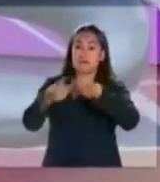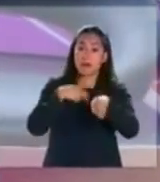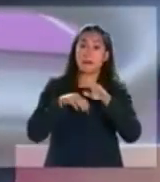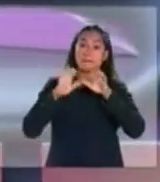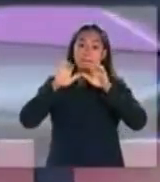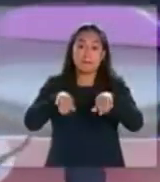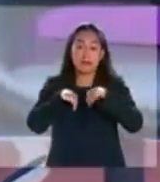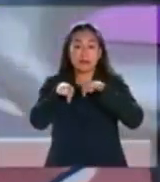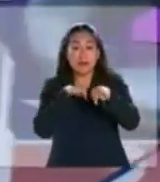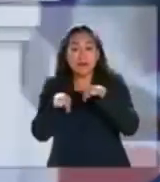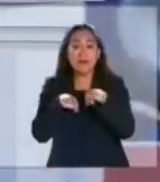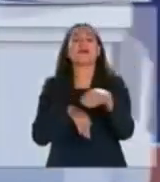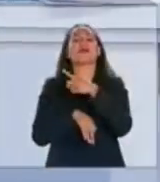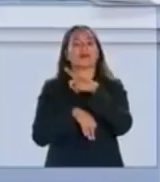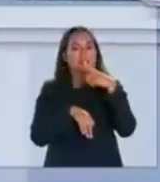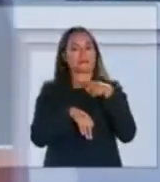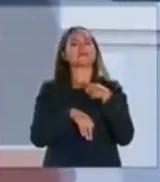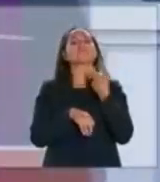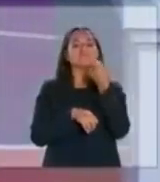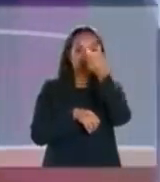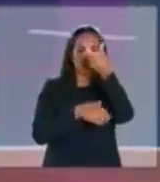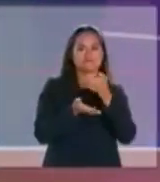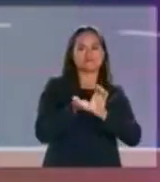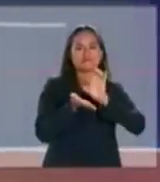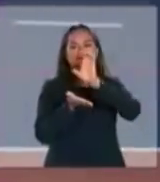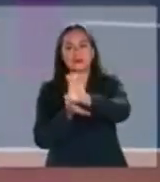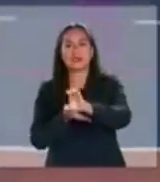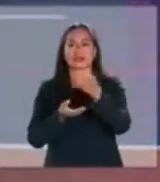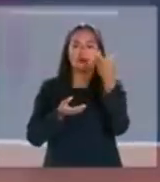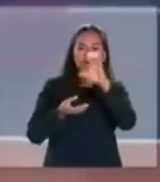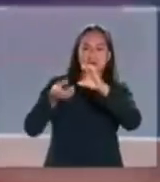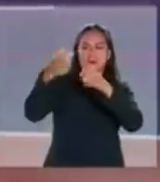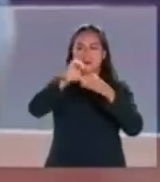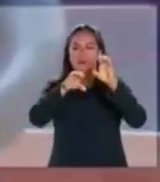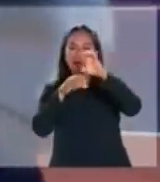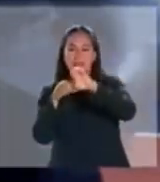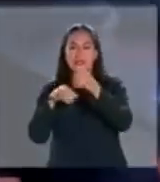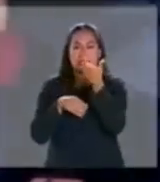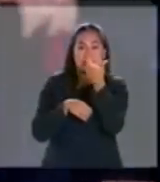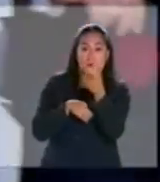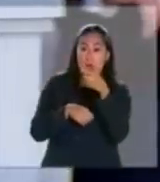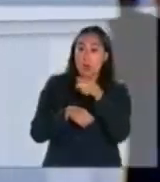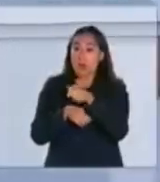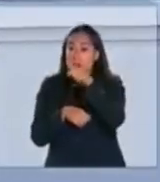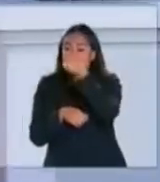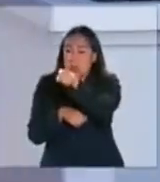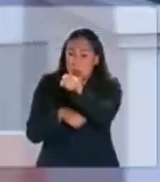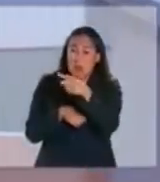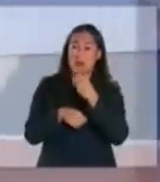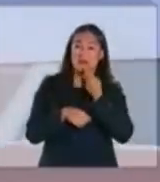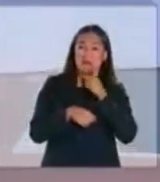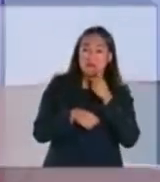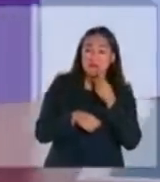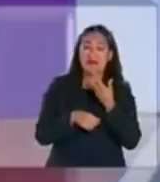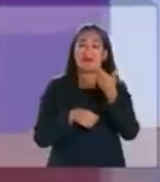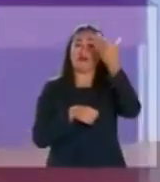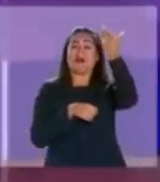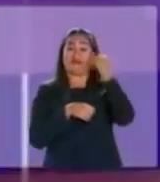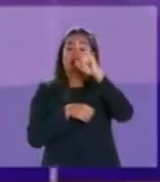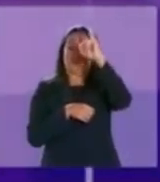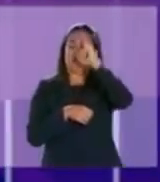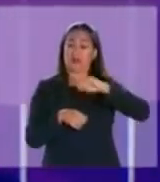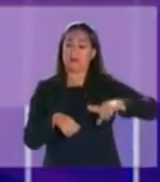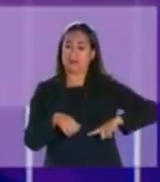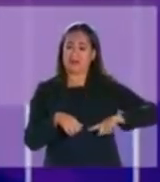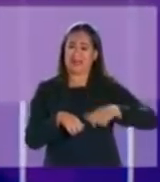y vale la pena que empecemos a discutir porque cuando tú fuiste jefe de gobierno andrés manuel se cayó la inversión